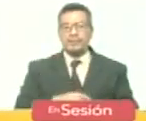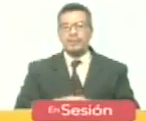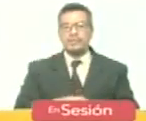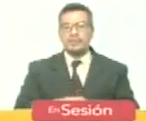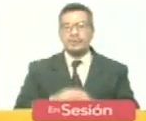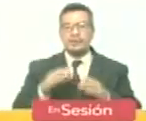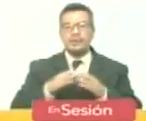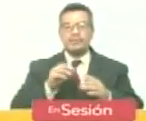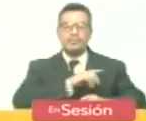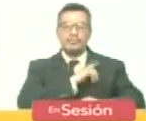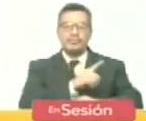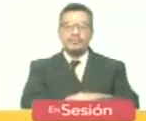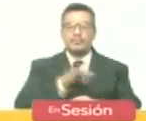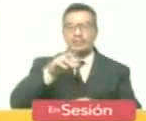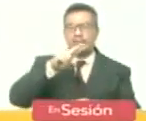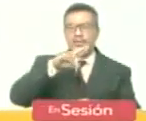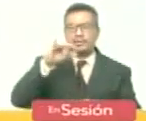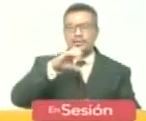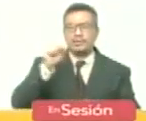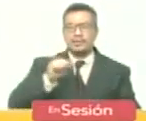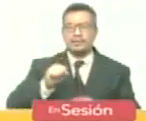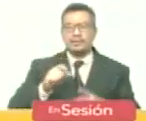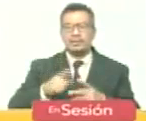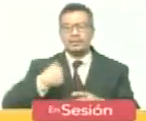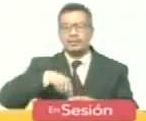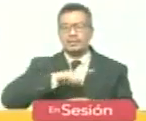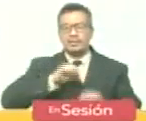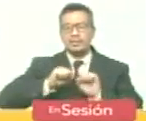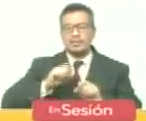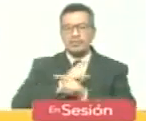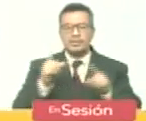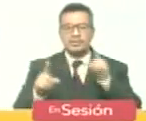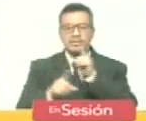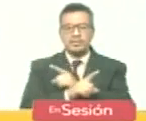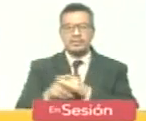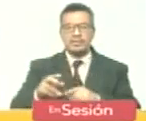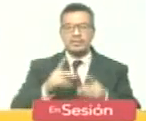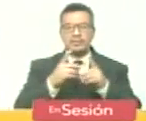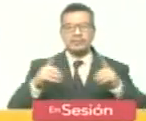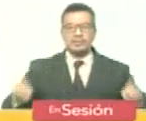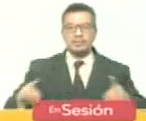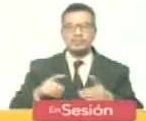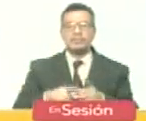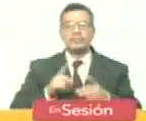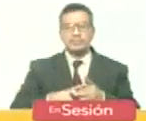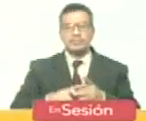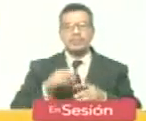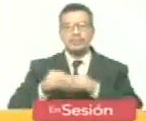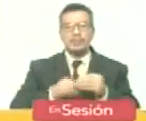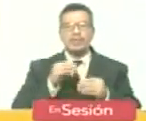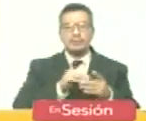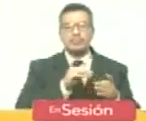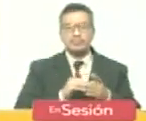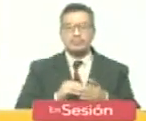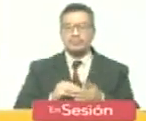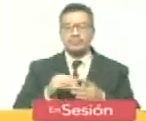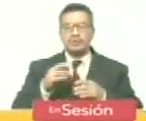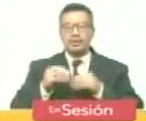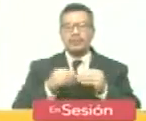del poder a Isaías Medina Angarita, el cual se negaba a los cambios democráticos que exigían aquellos jóvenes